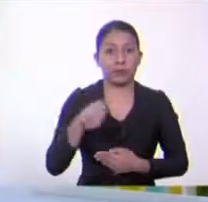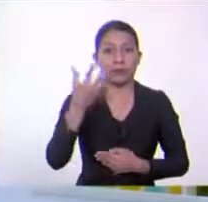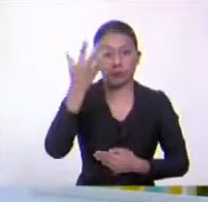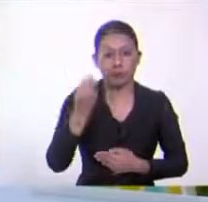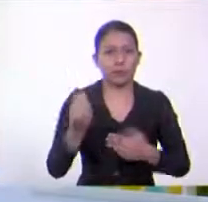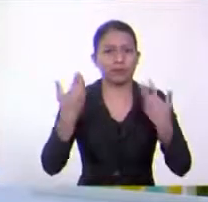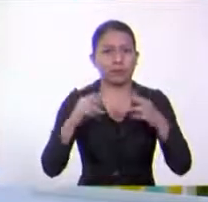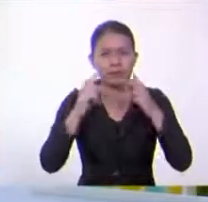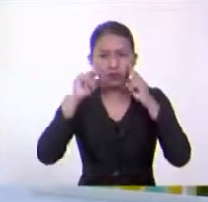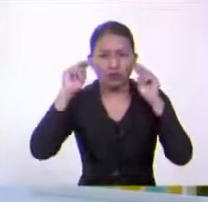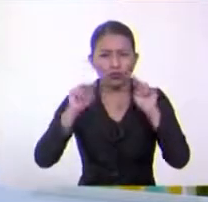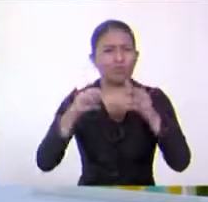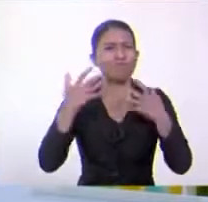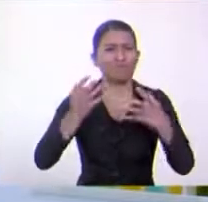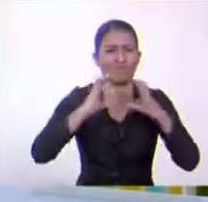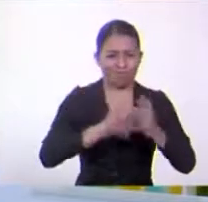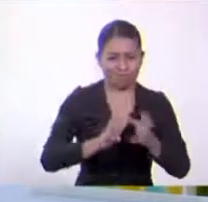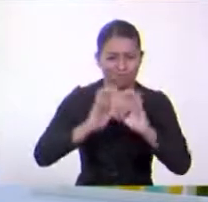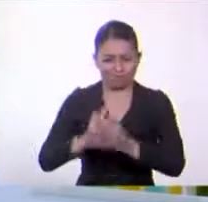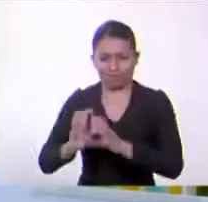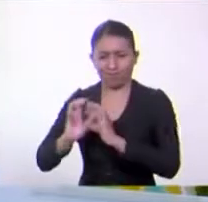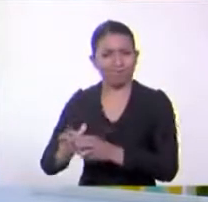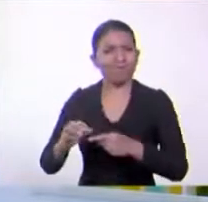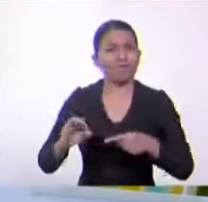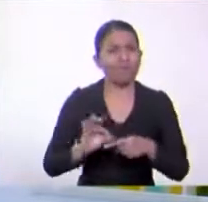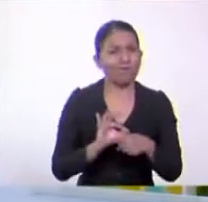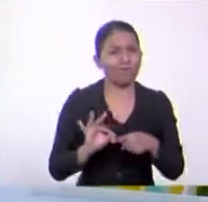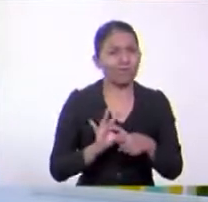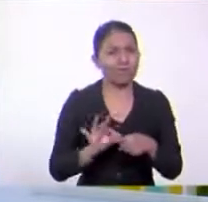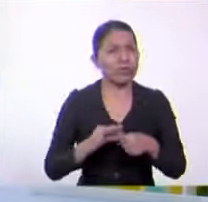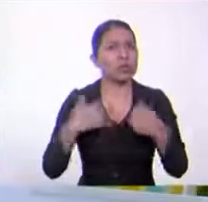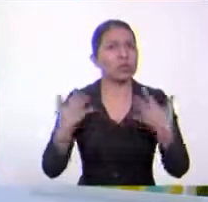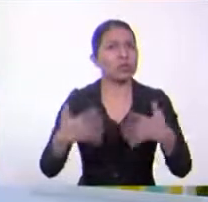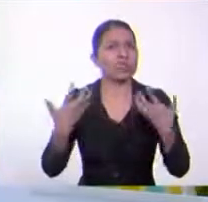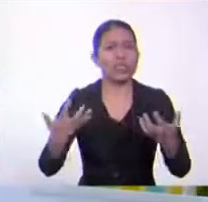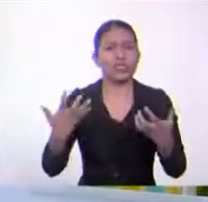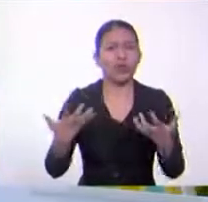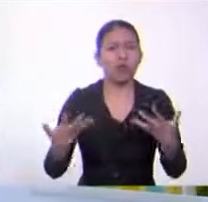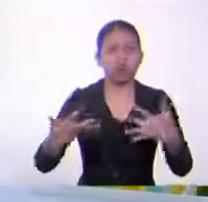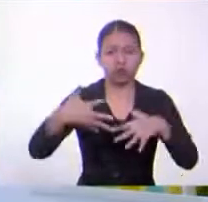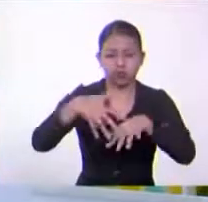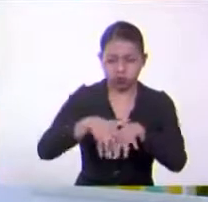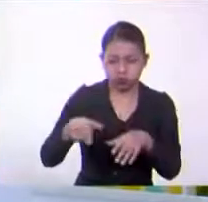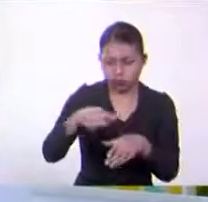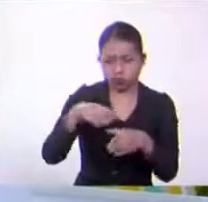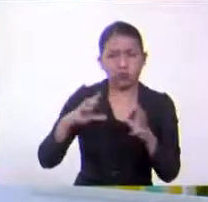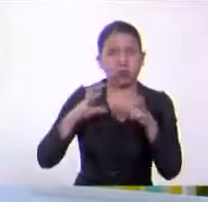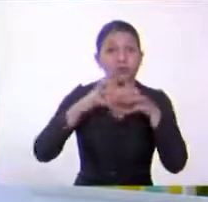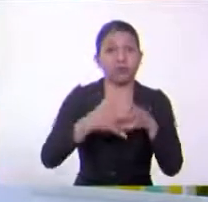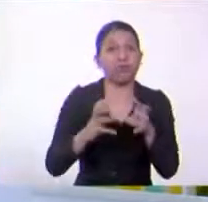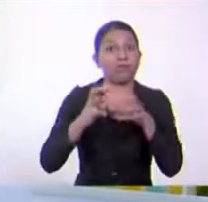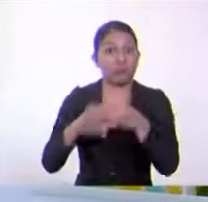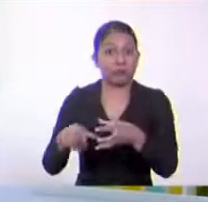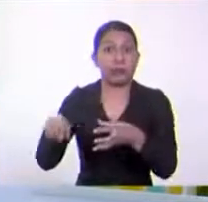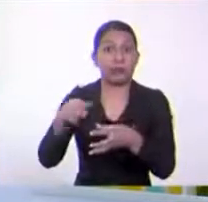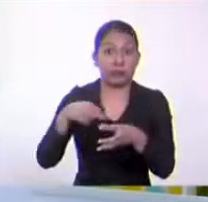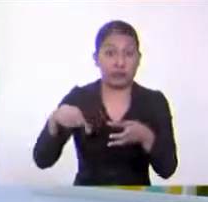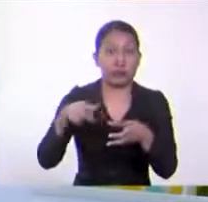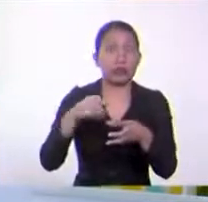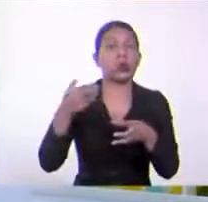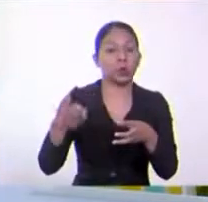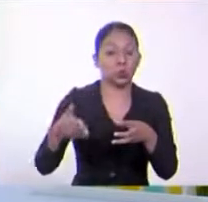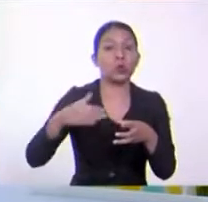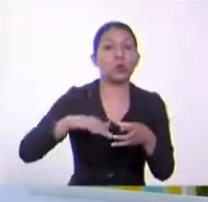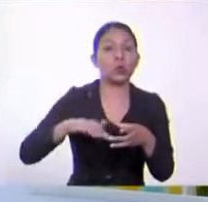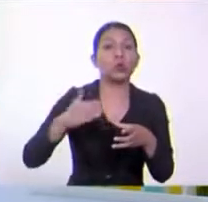hemos visto muchos grupos funcionales. Muchos compuestos que contienen estos grupos funcionales son